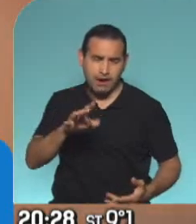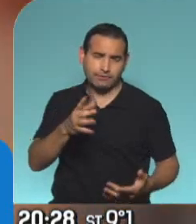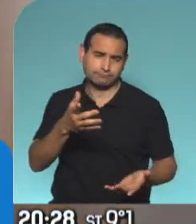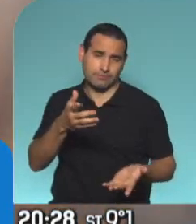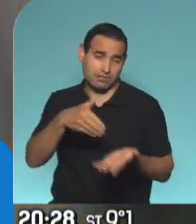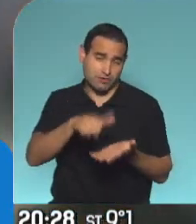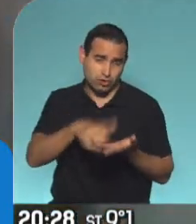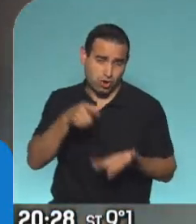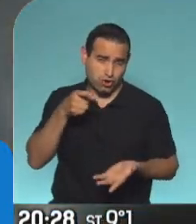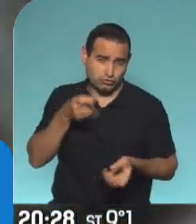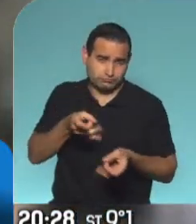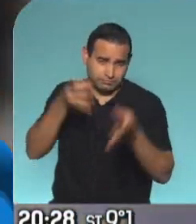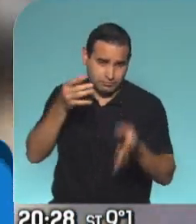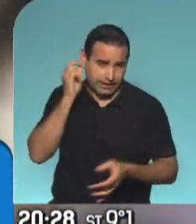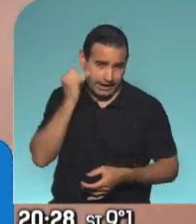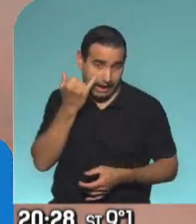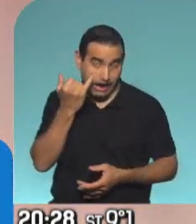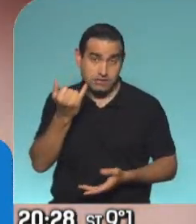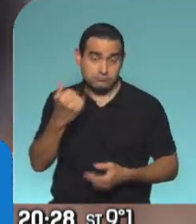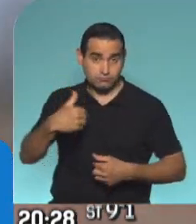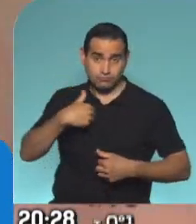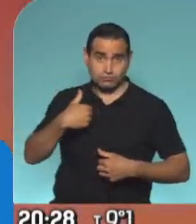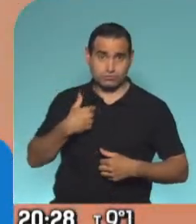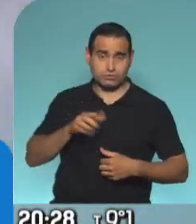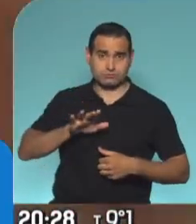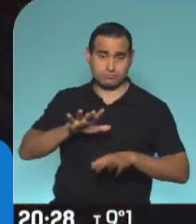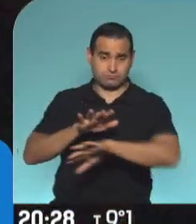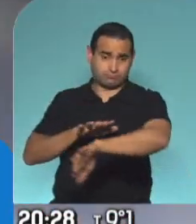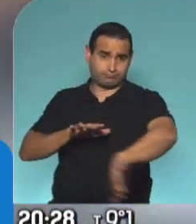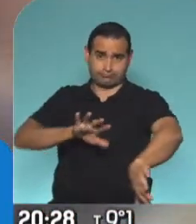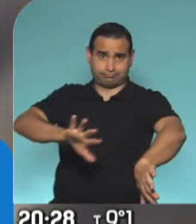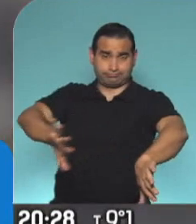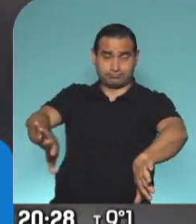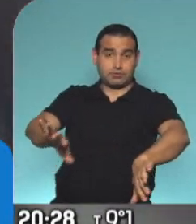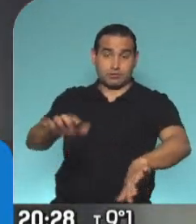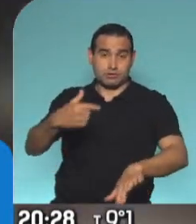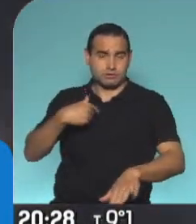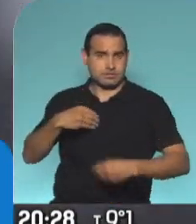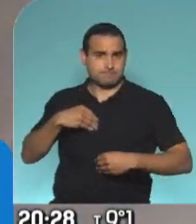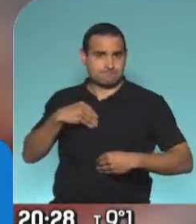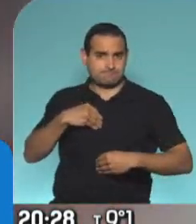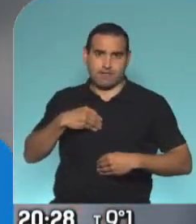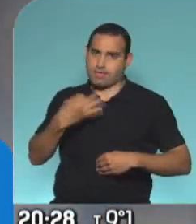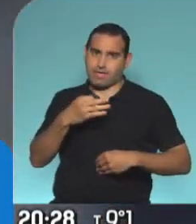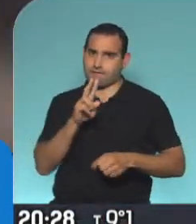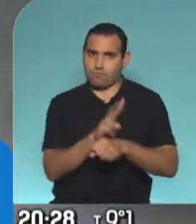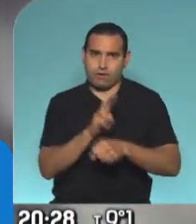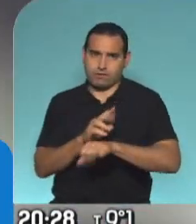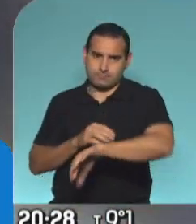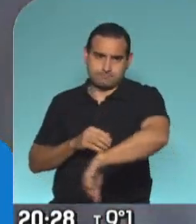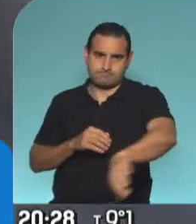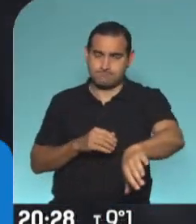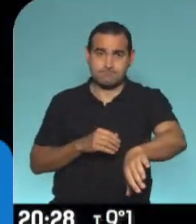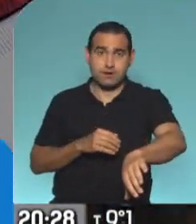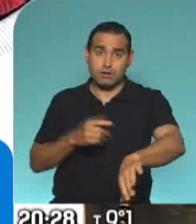índole homofóbica. Yo atiné a alejarlo un poco a Pablo, lo único que sentí en ese momento es que tenía que protegerlo a él.